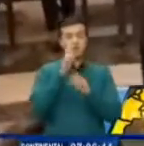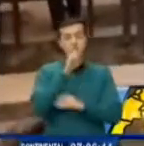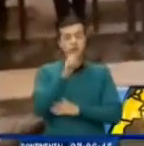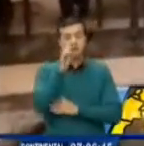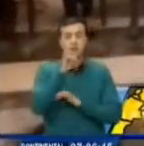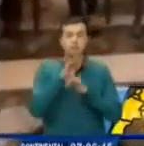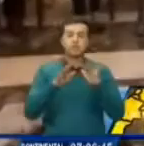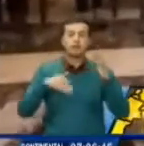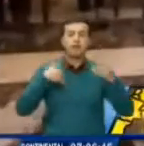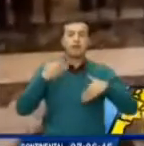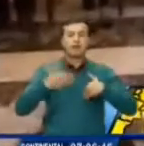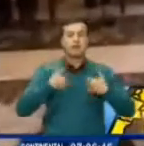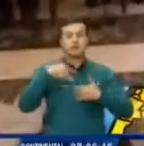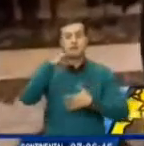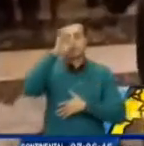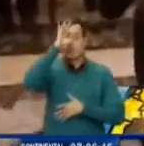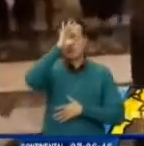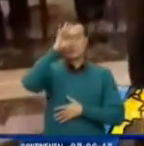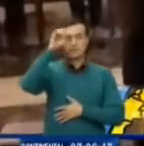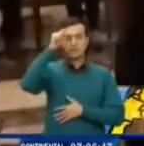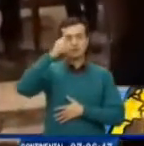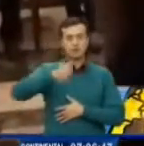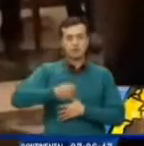¡Feliz cumpleaños, Francisco!